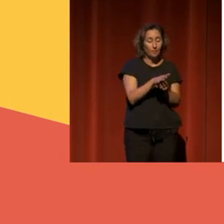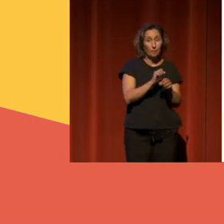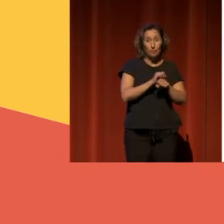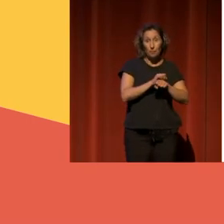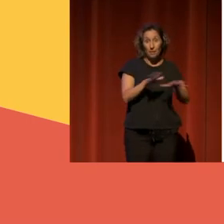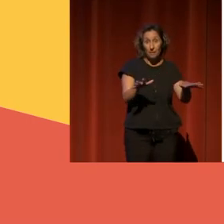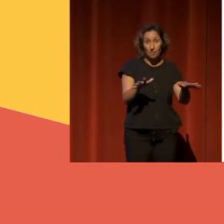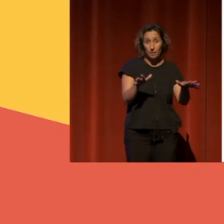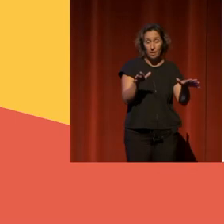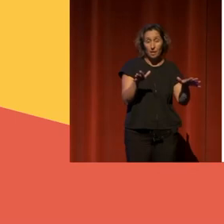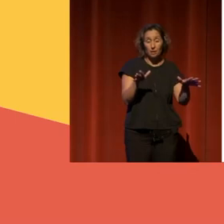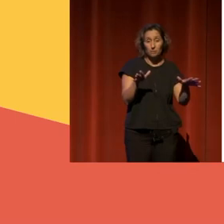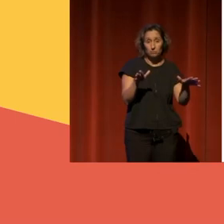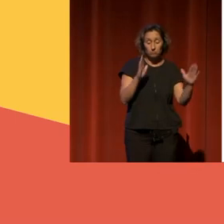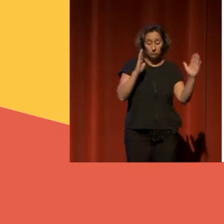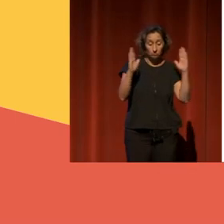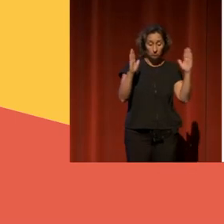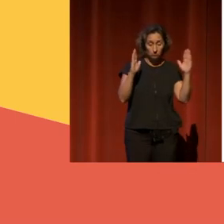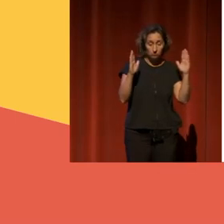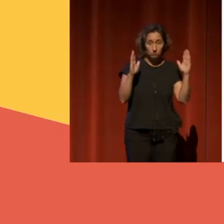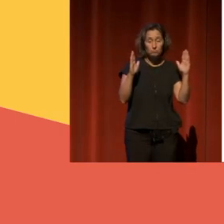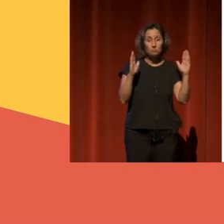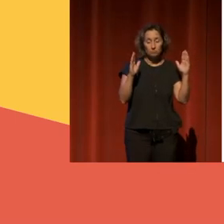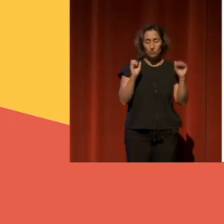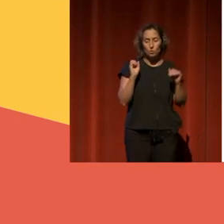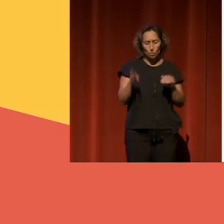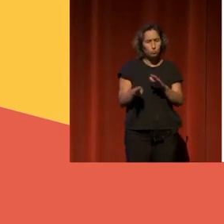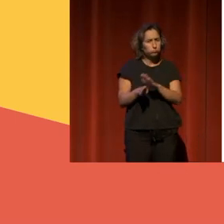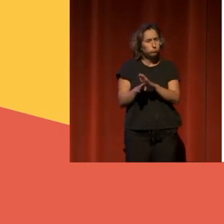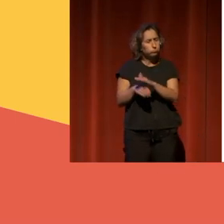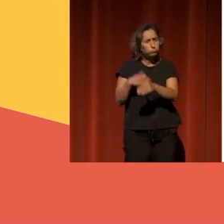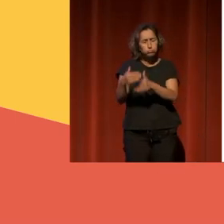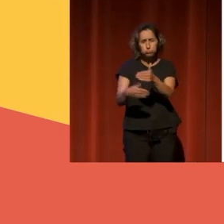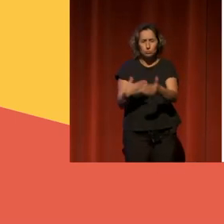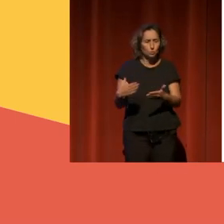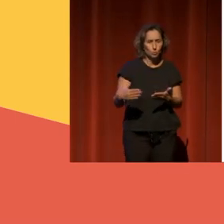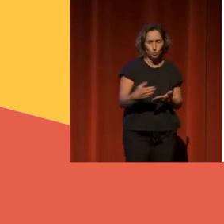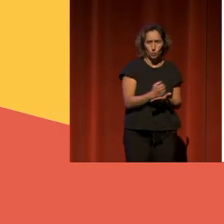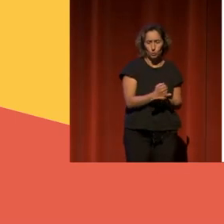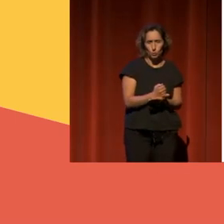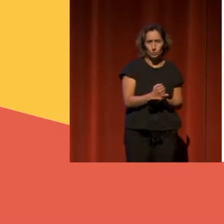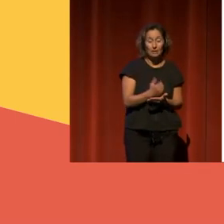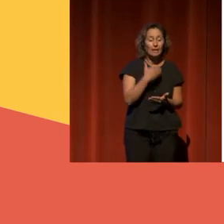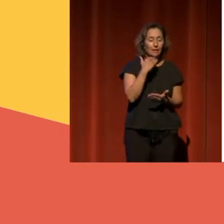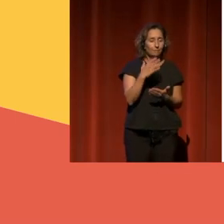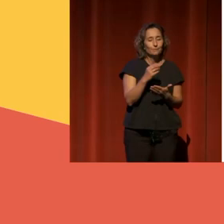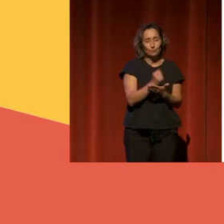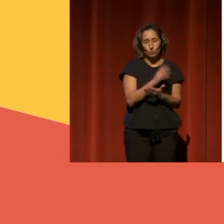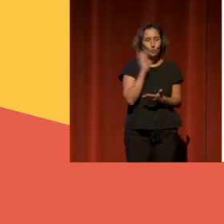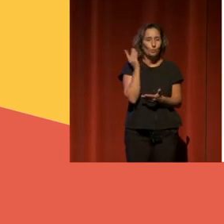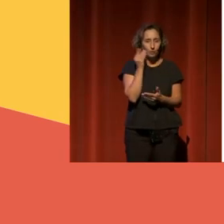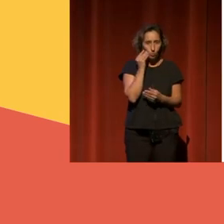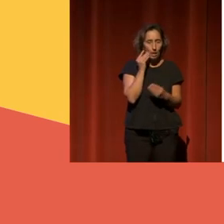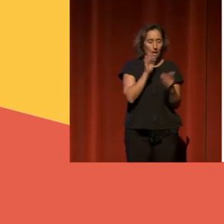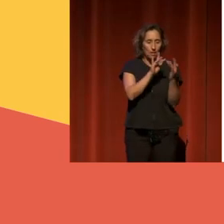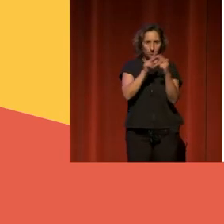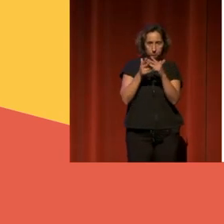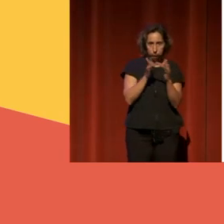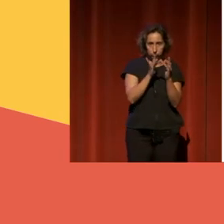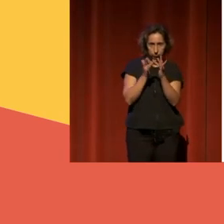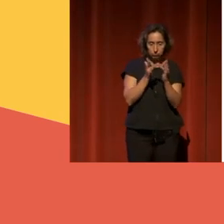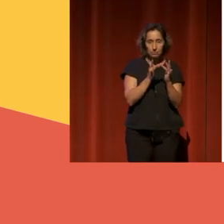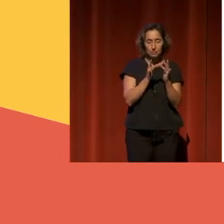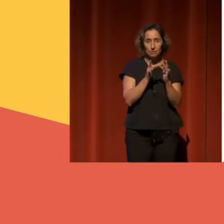todos continuaron con los clubs y sí que casi todos fueron virtuales. Y ahora solamente